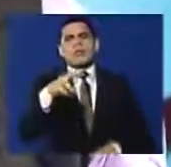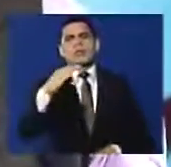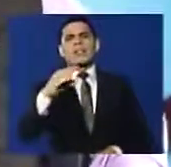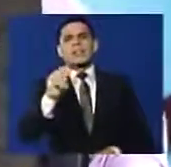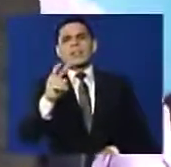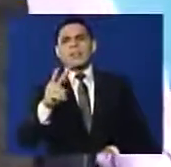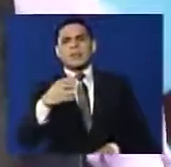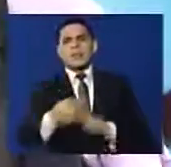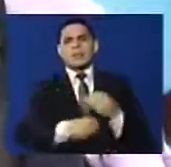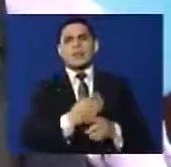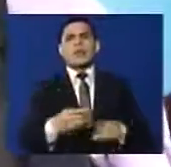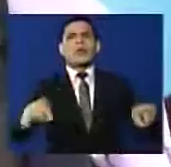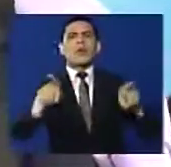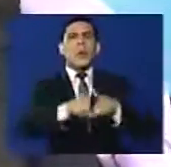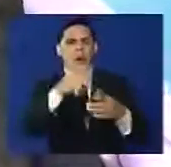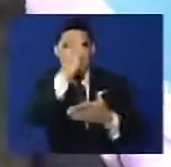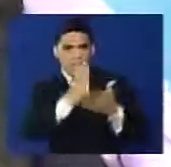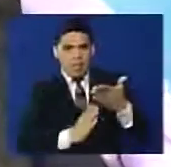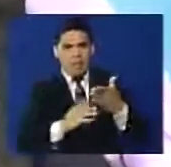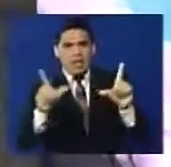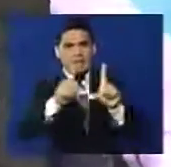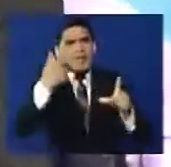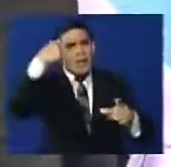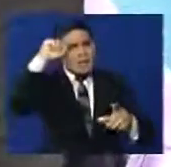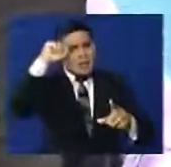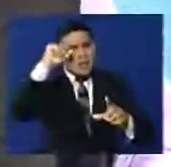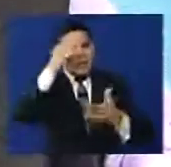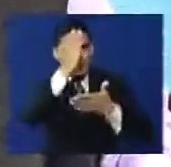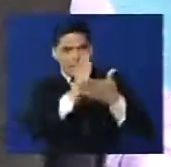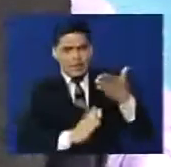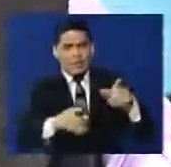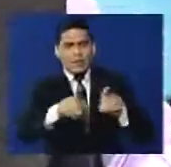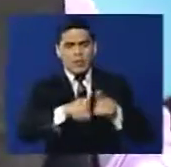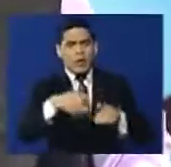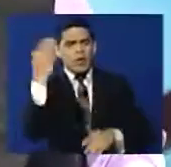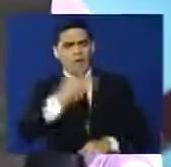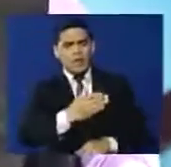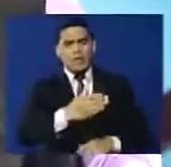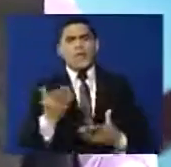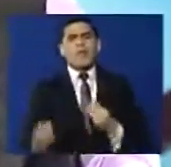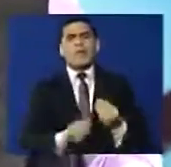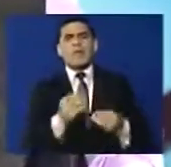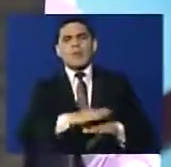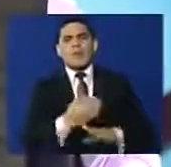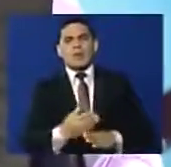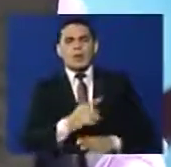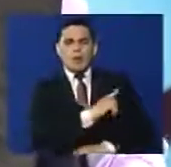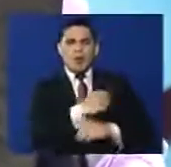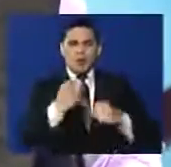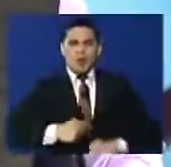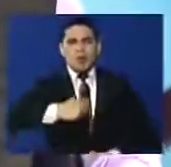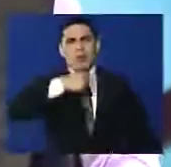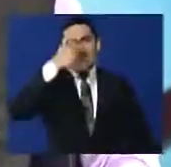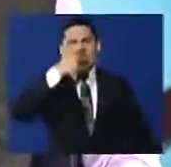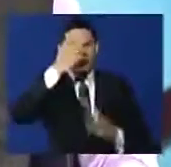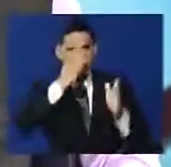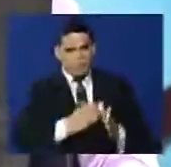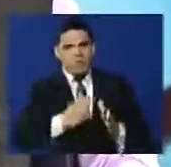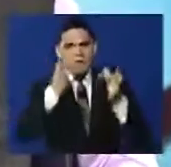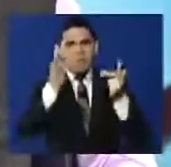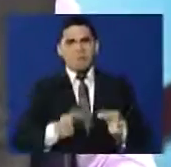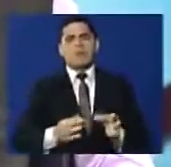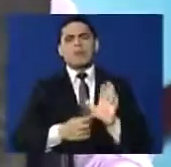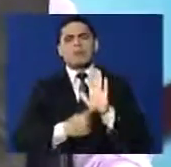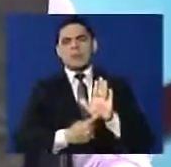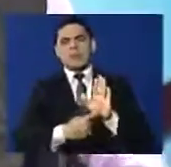otros canales del 11 de abril? Sí partieron la pantalla, hicieron exactamente lo mismo el resto de los canales. Los castigaron. Los castigaron porque eran duros políticamente, en su postura política, en su